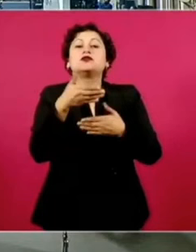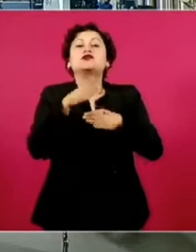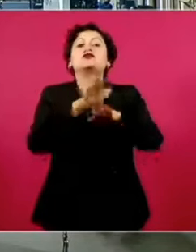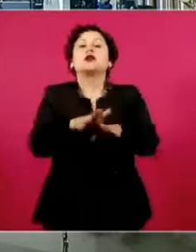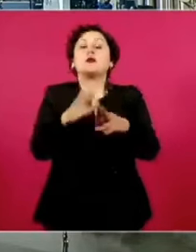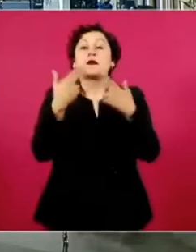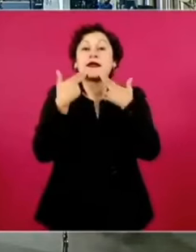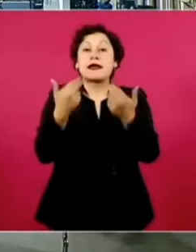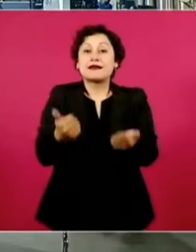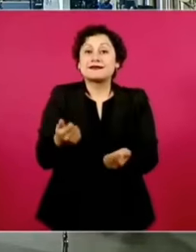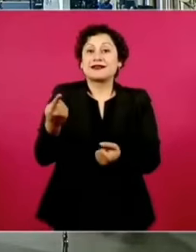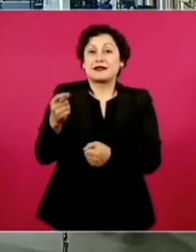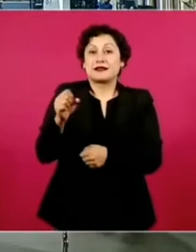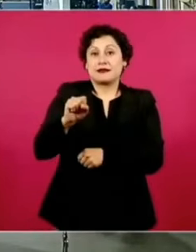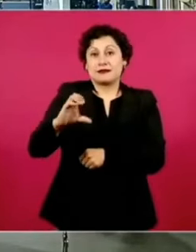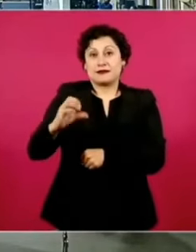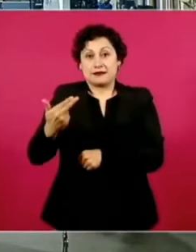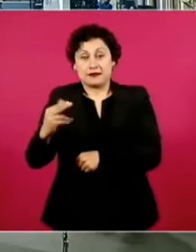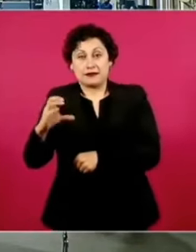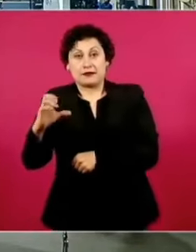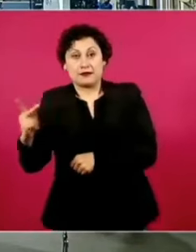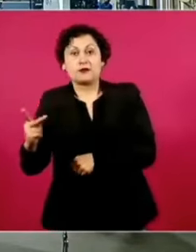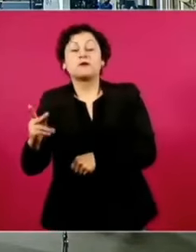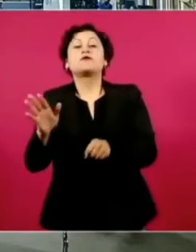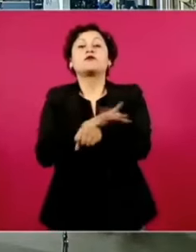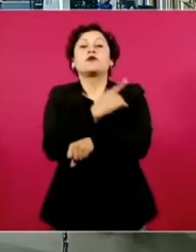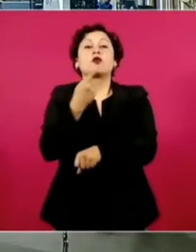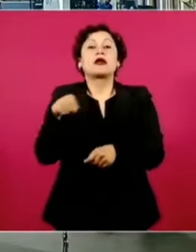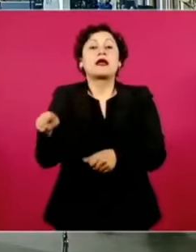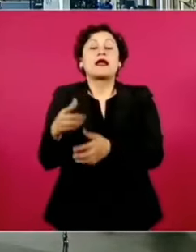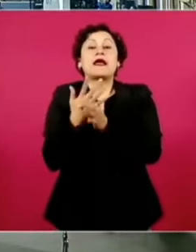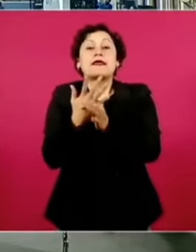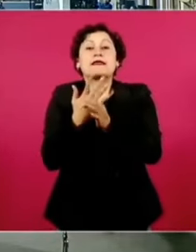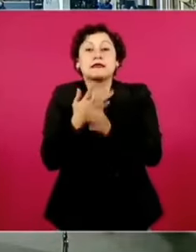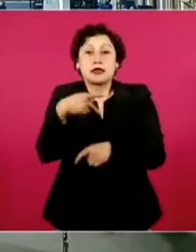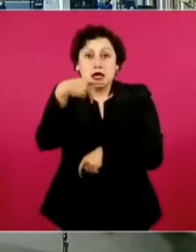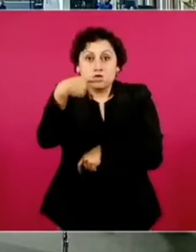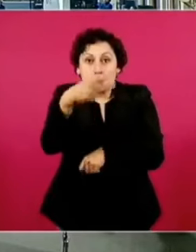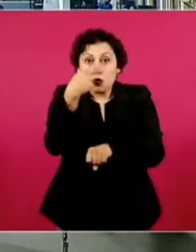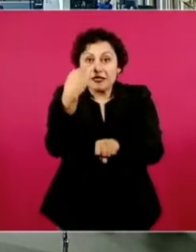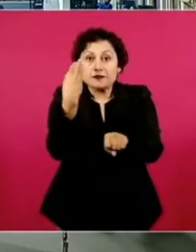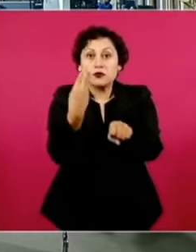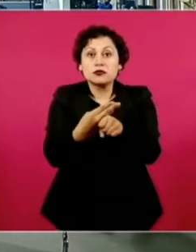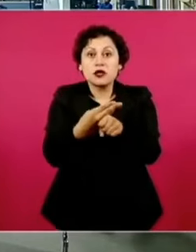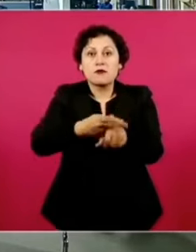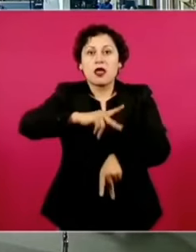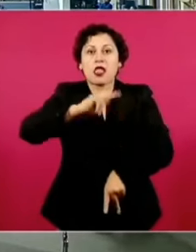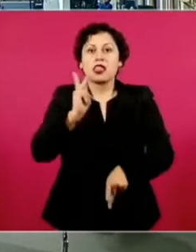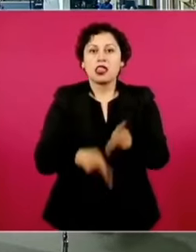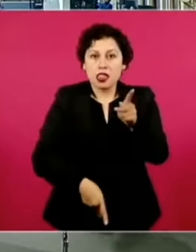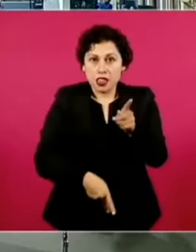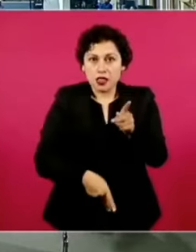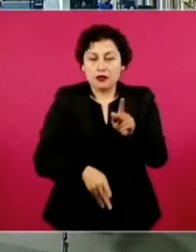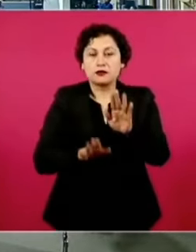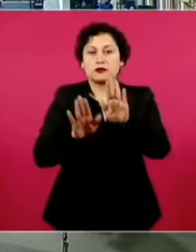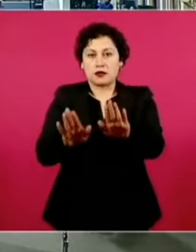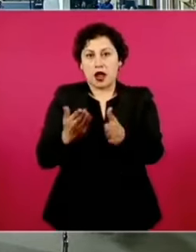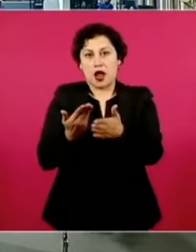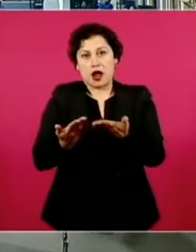que como están incumpliendo, sí, en una responsabilidad. Sí. Y aquí es donde viene el papel del Consejo de la Judicatura